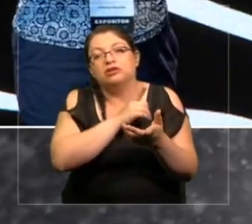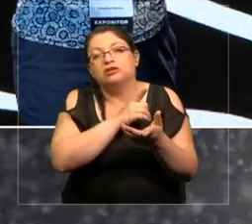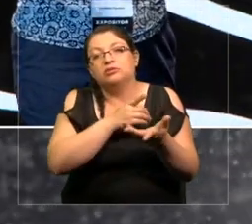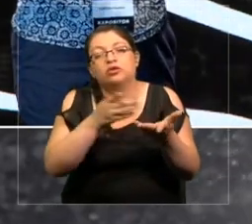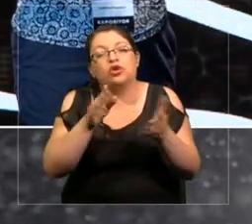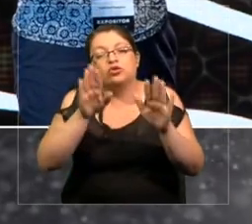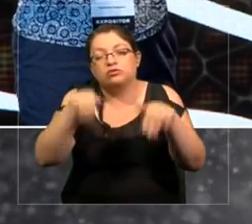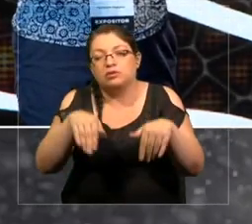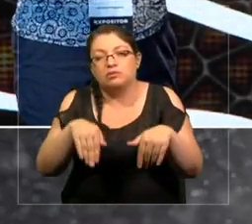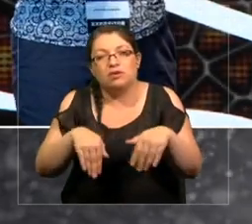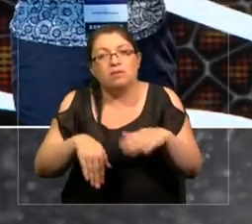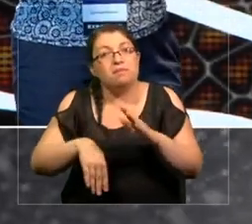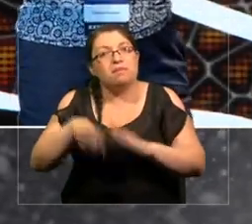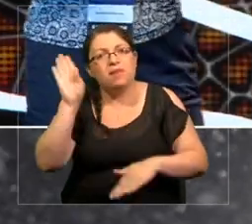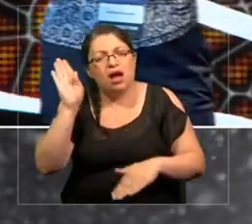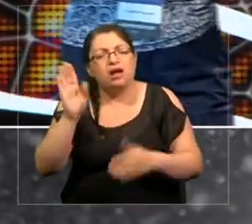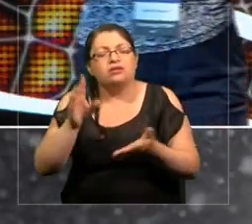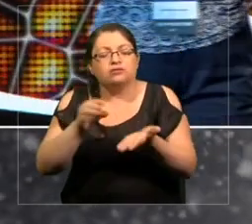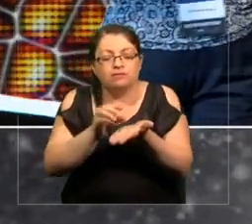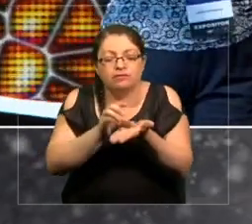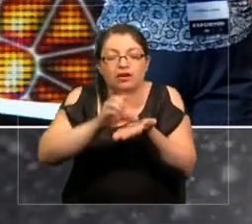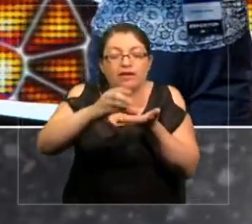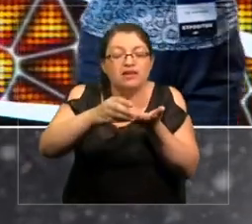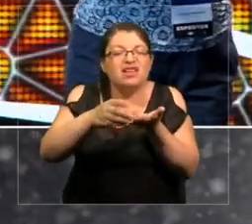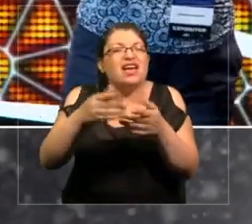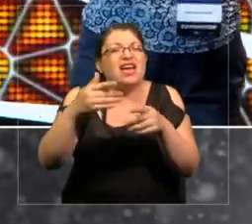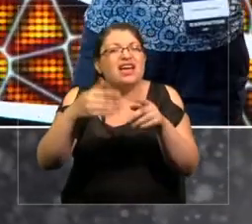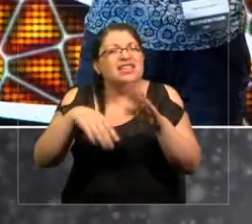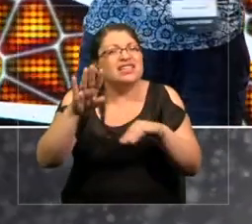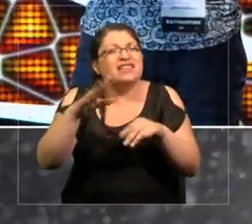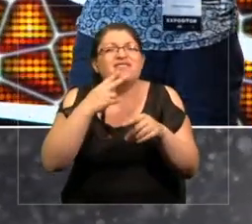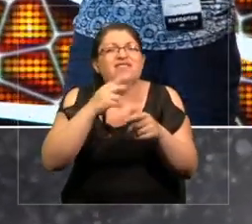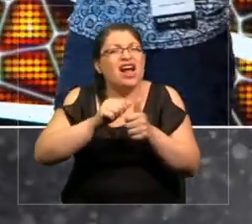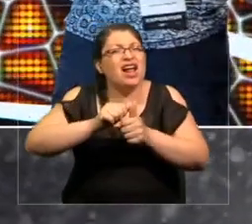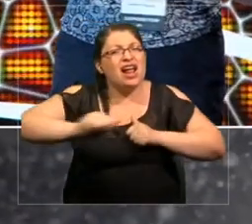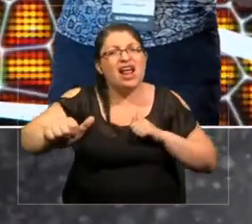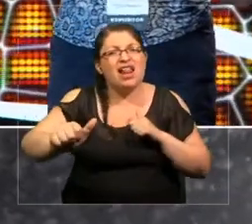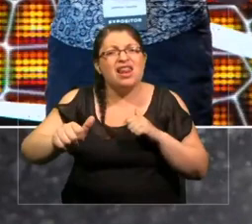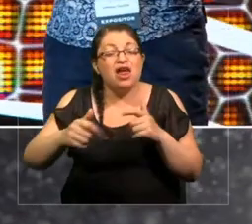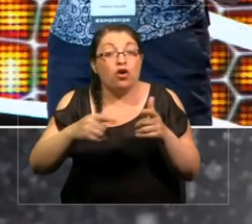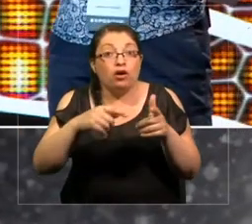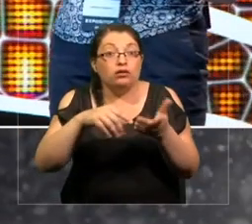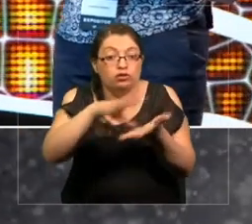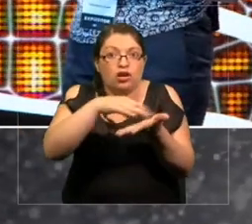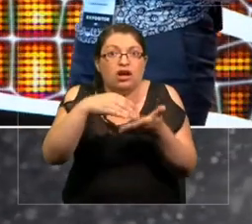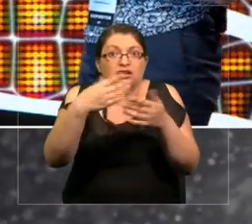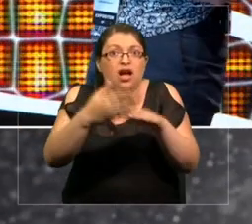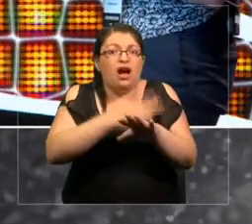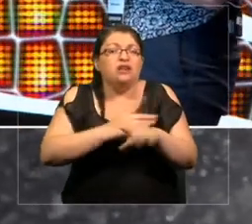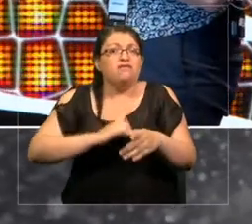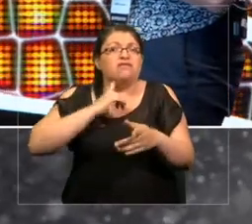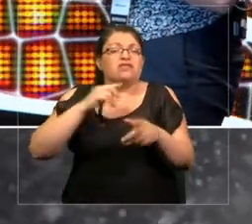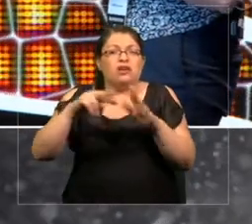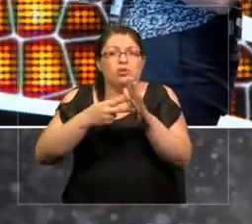la segregación socio espacial en ciudades que ya están muy afectadas por este problema